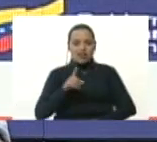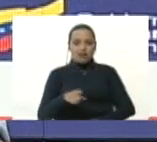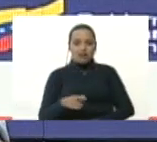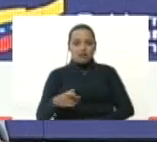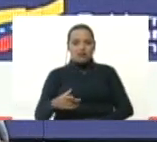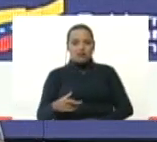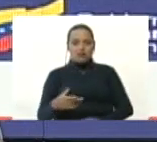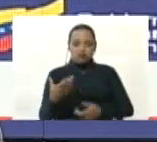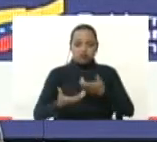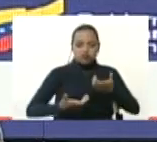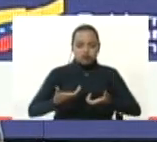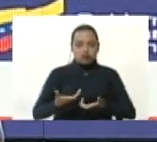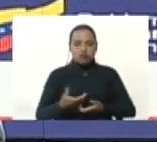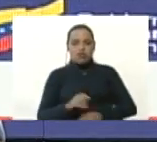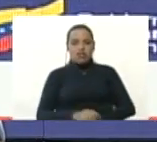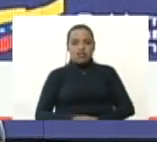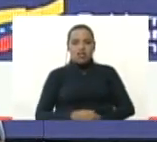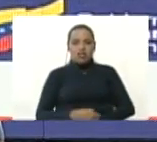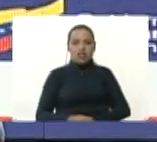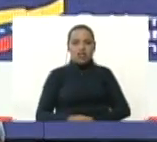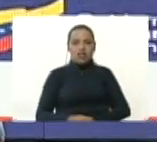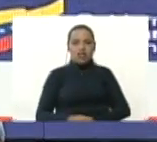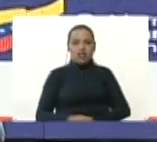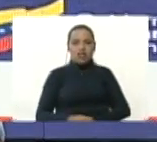los ascensores, las bombas de agua.